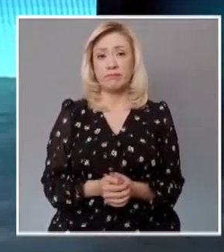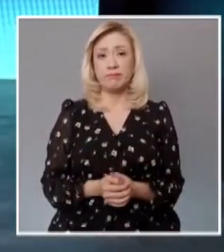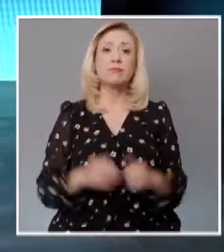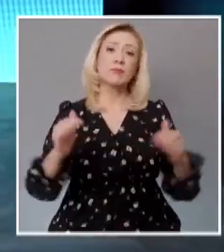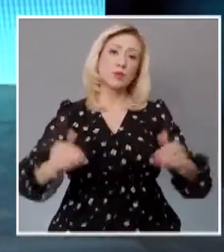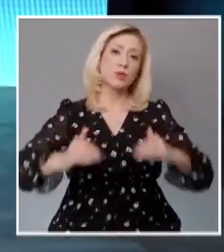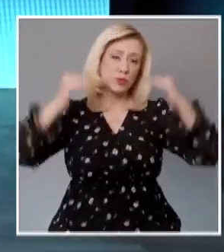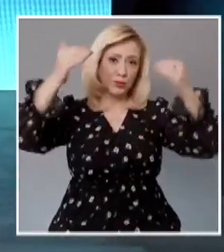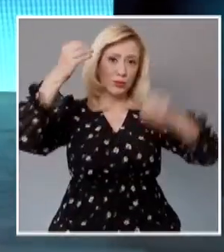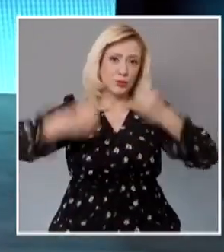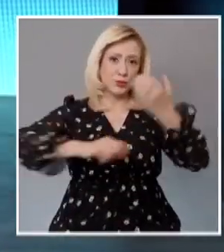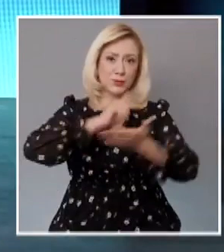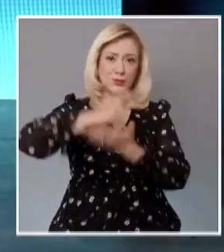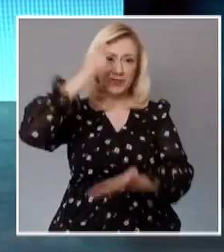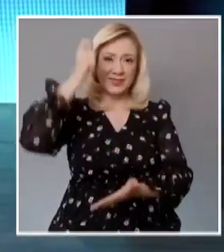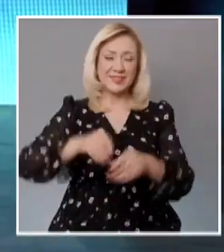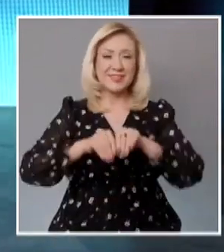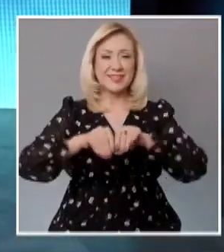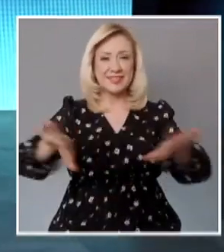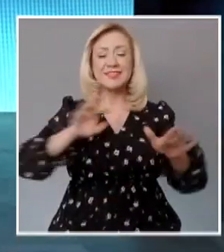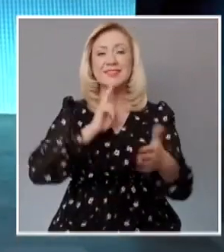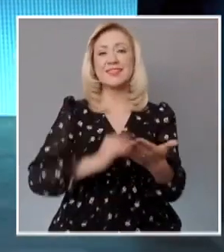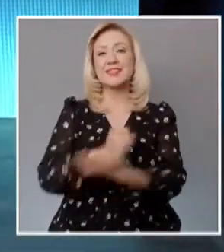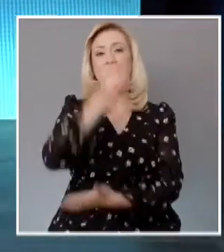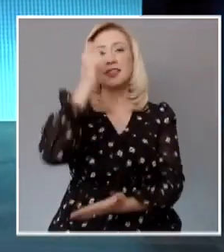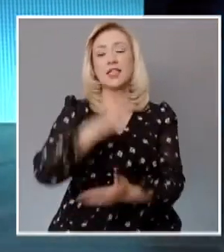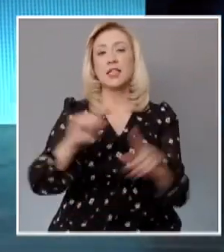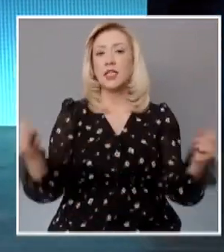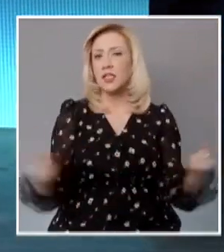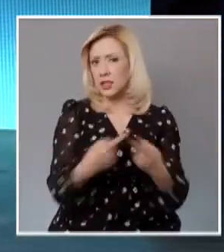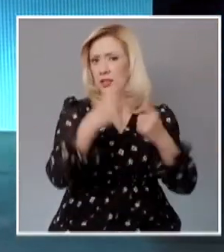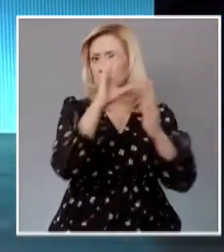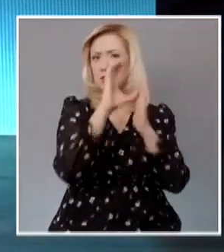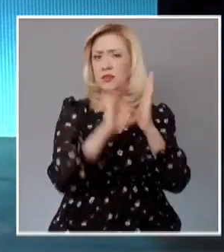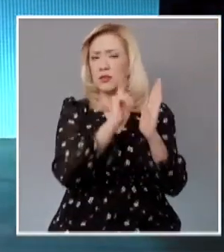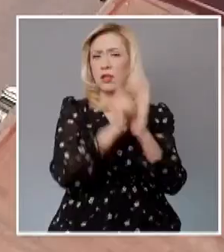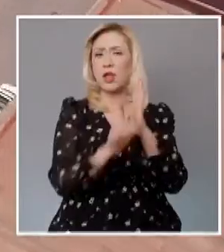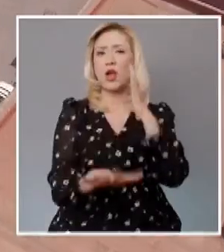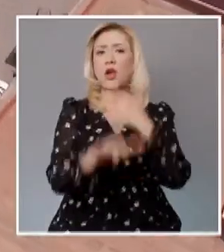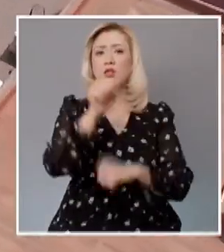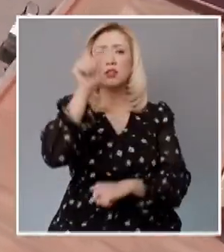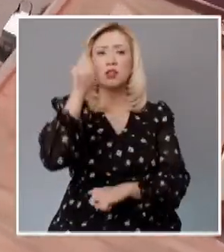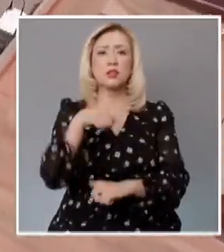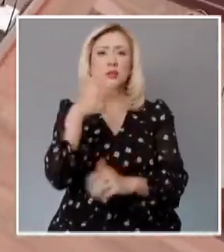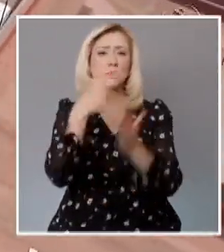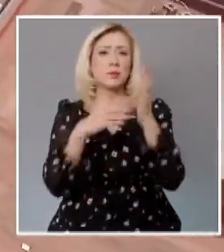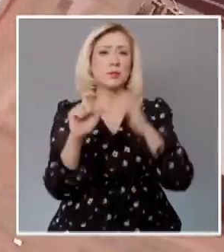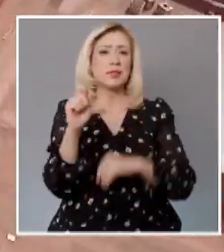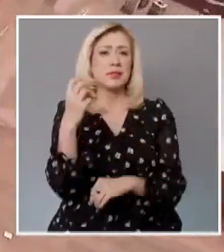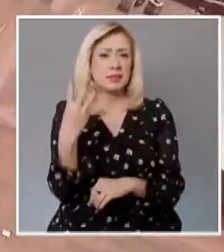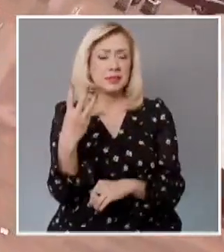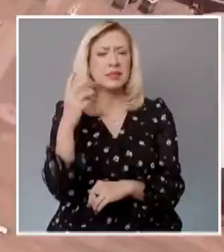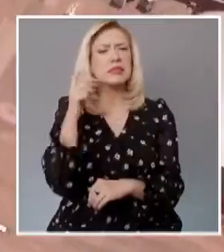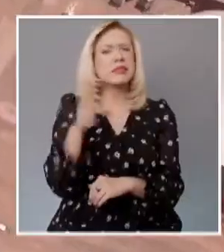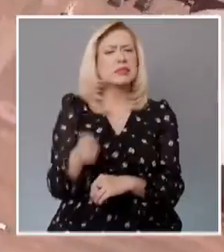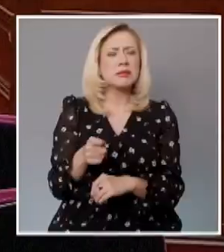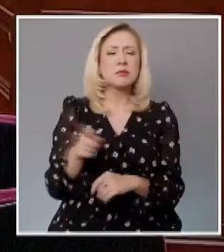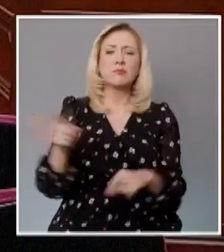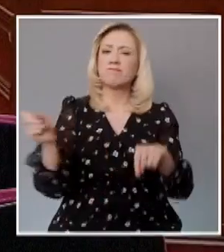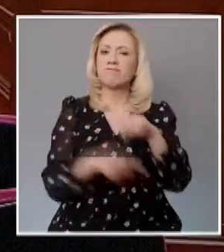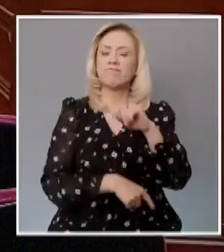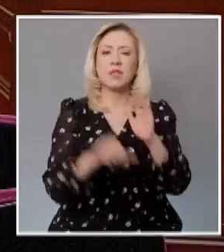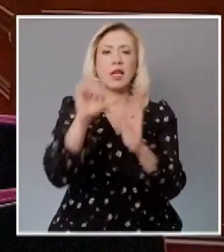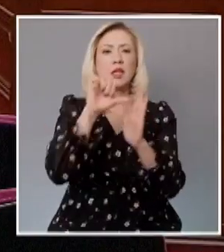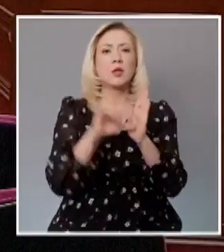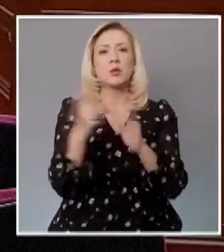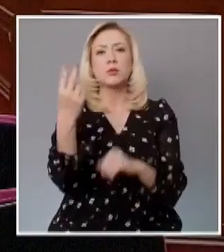publicó la sentencia del Pleno en la acción de inconstitucionalidad 11/2023, en la que invalidó el artículo 25,